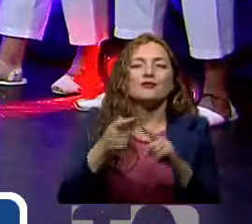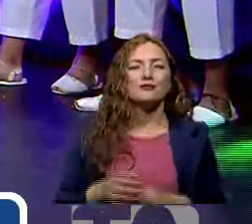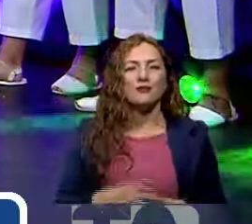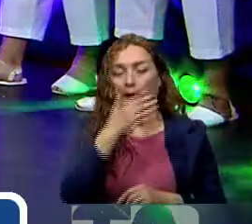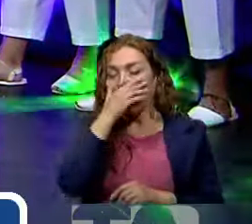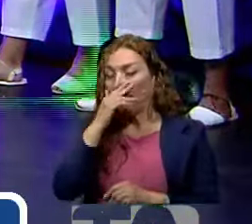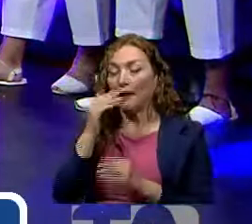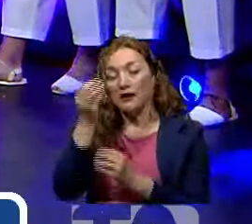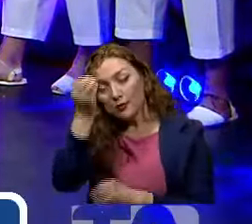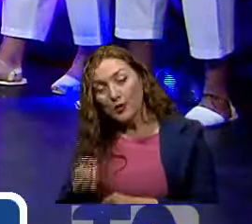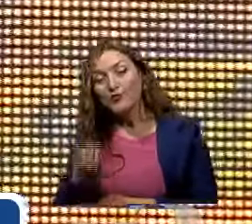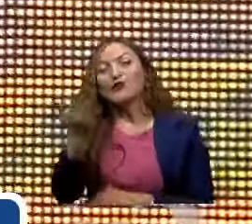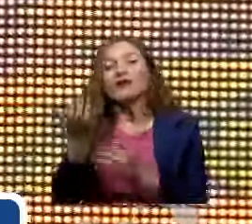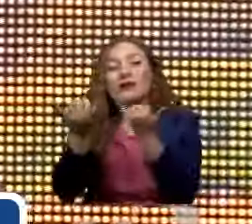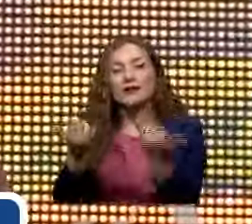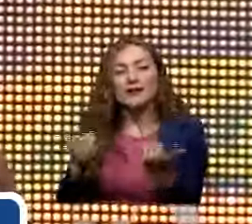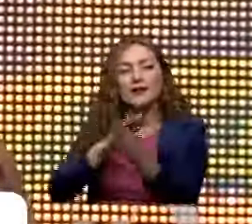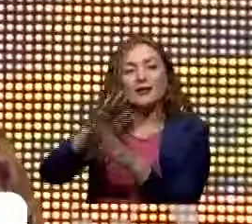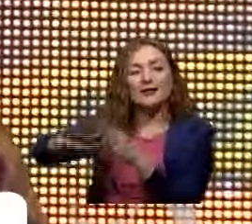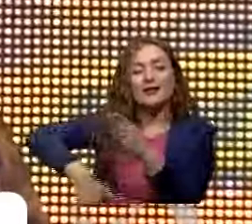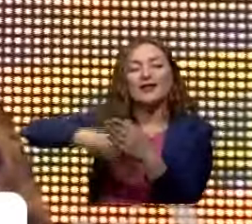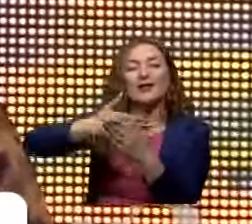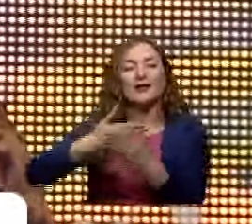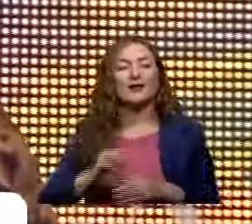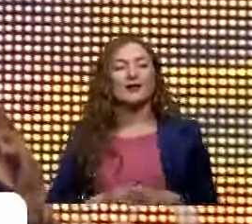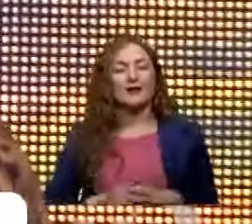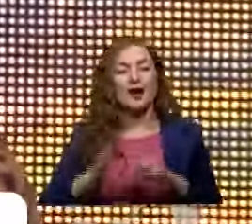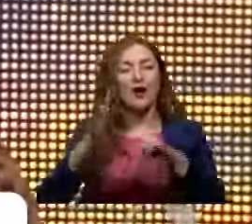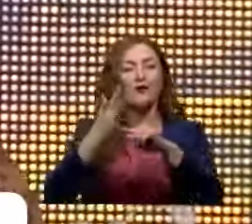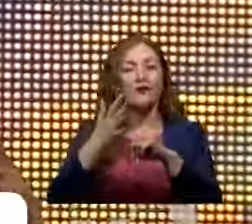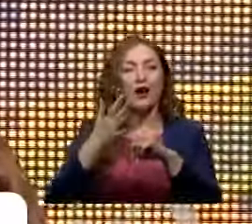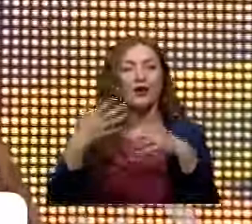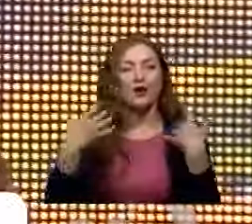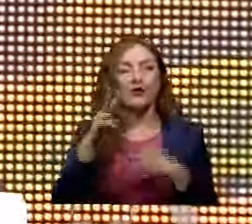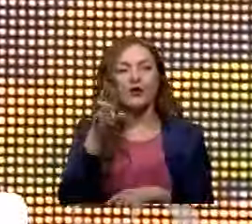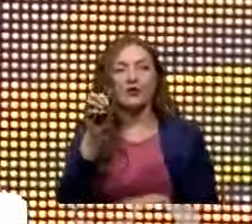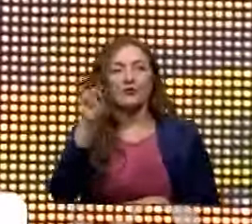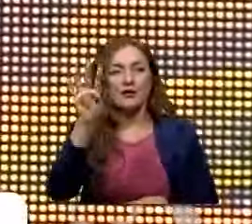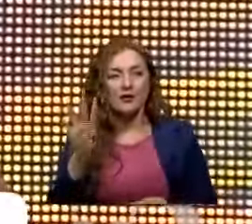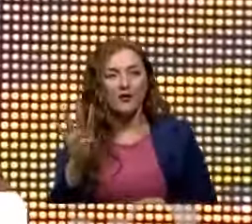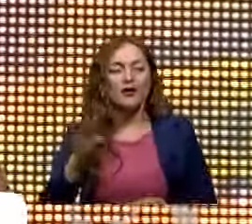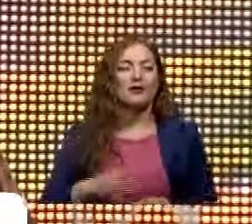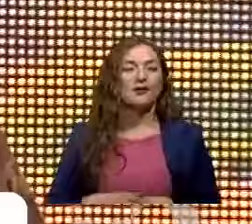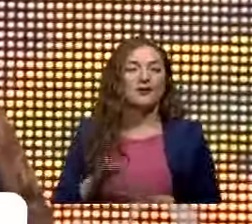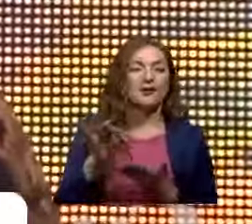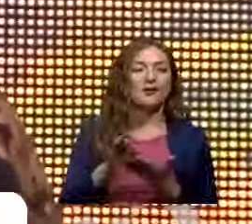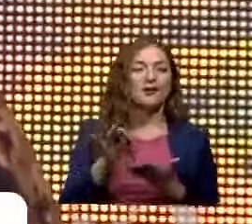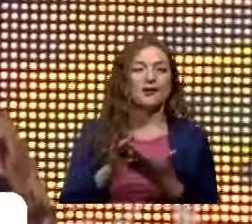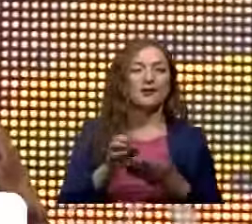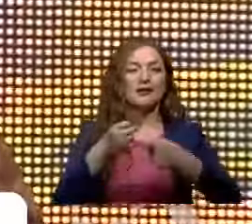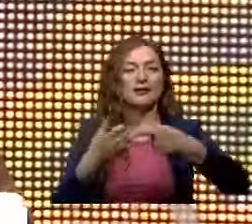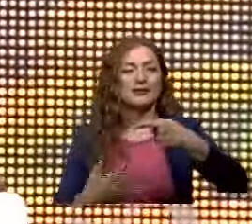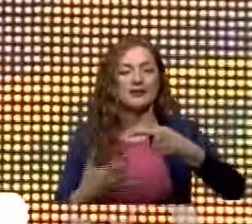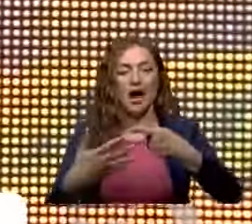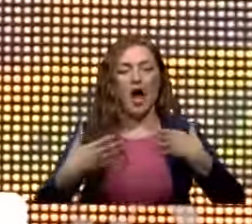buenos días. Estamos aquí para hacerle una cordial invitación a nuestra feria Expo Verano 2024. Nuestro cantón se caracteriza por